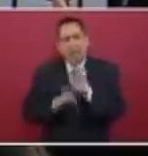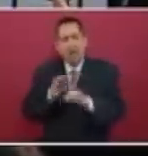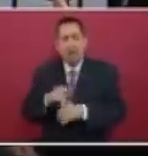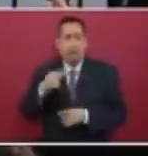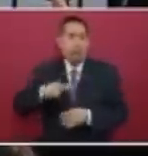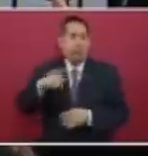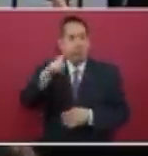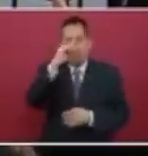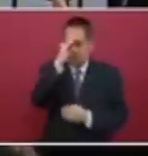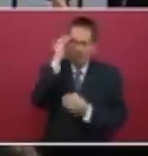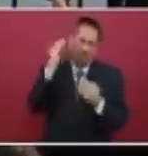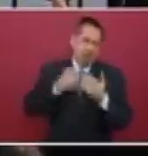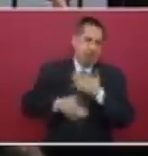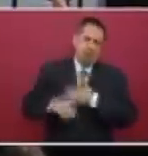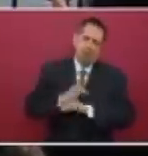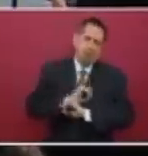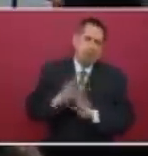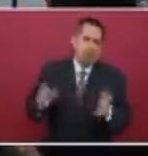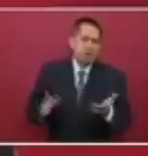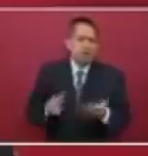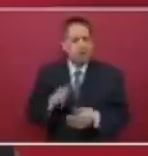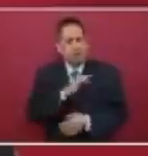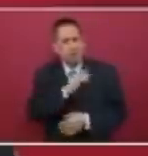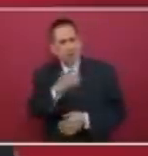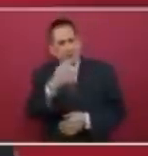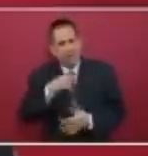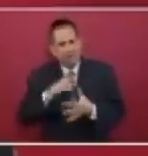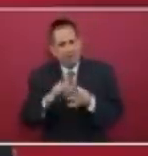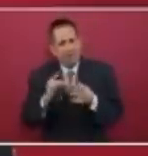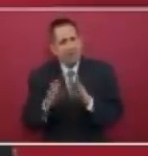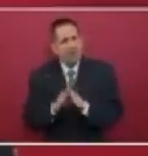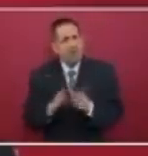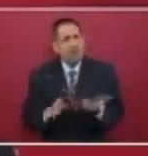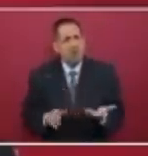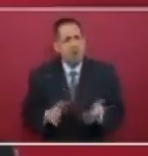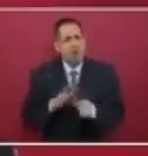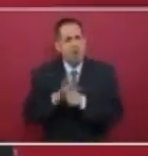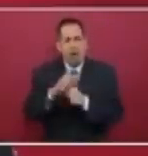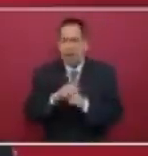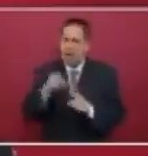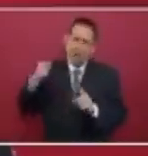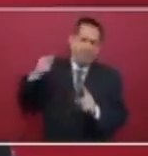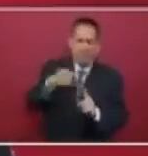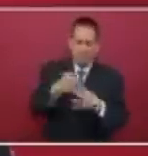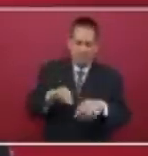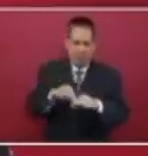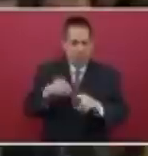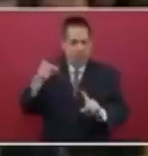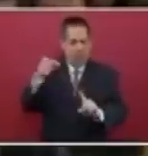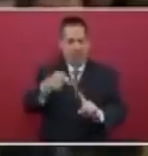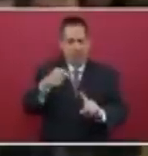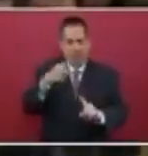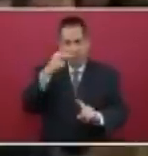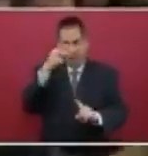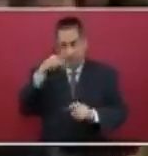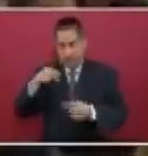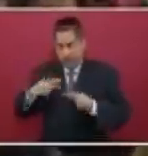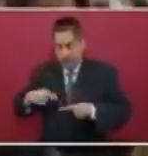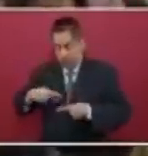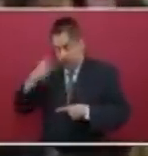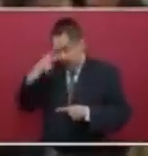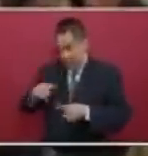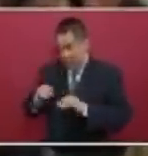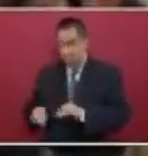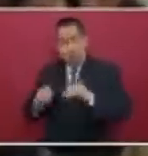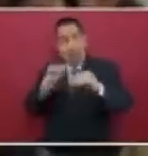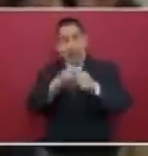muchas veces reportan en los consulados podría hablar de cuál es la prioridad en términos de mexicanos en eeuu de